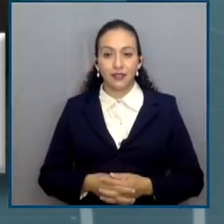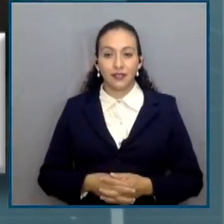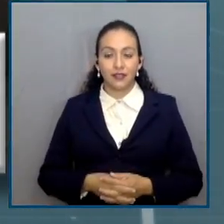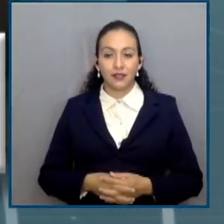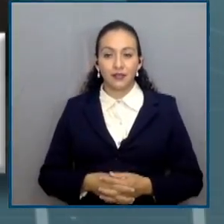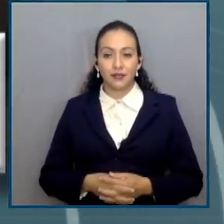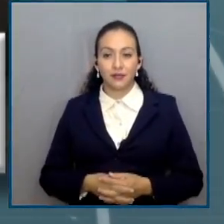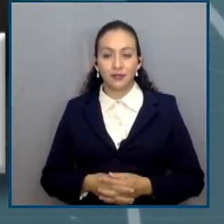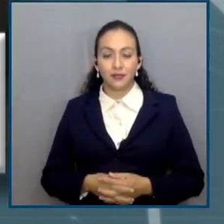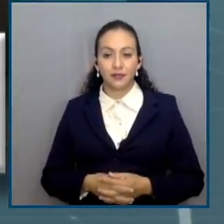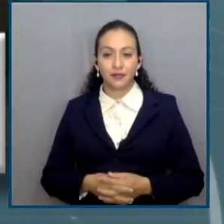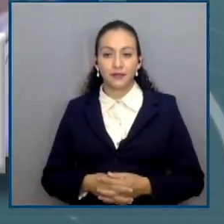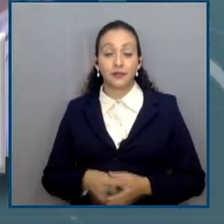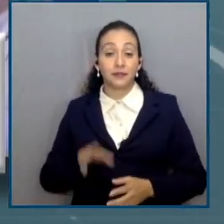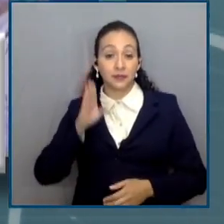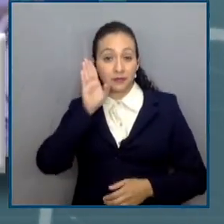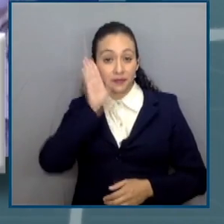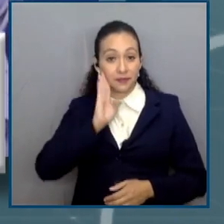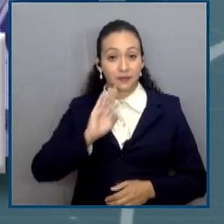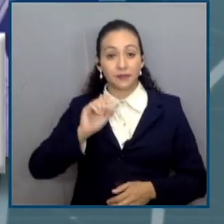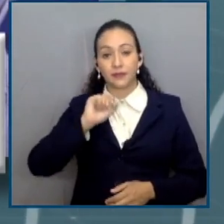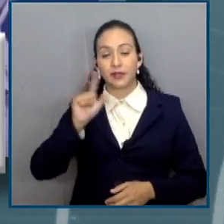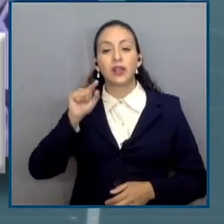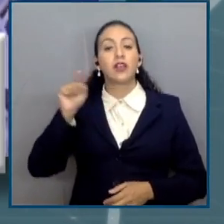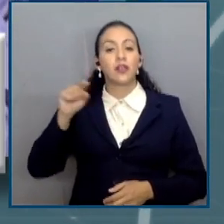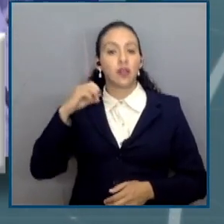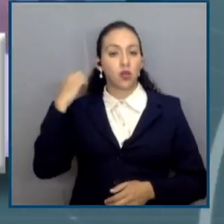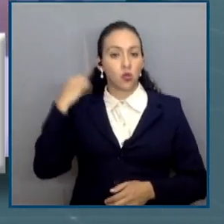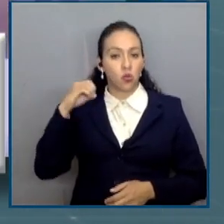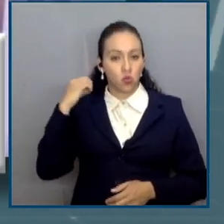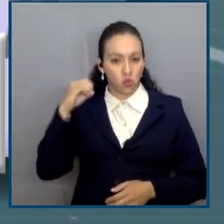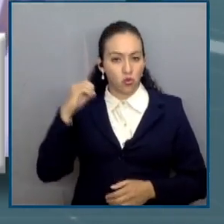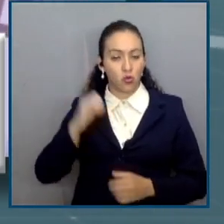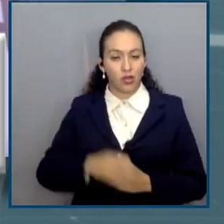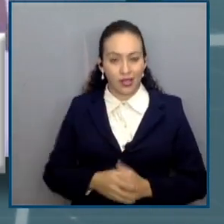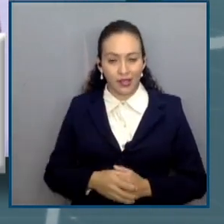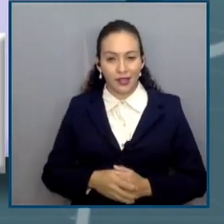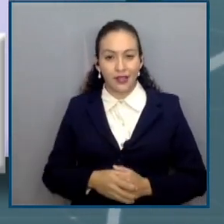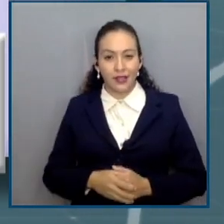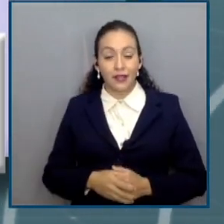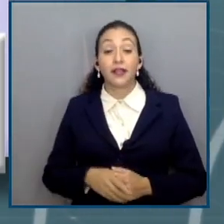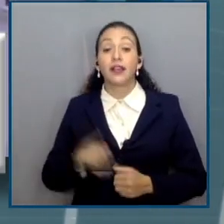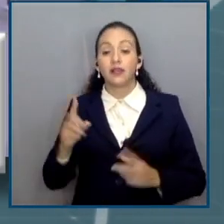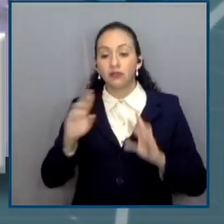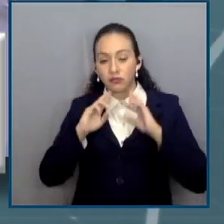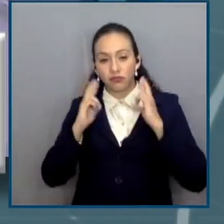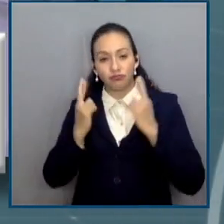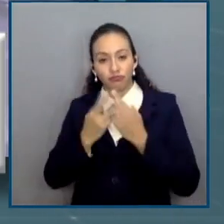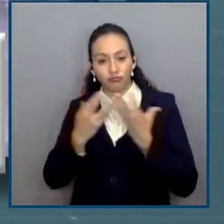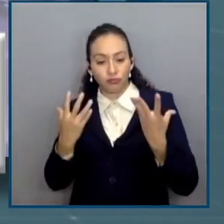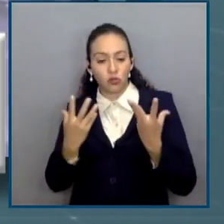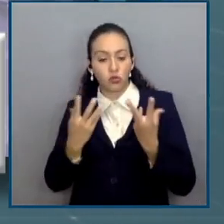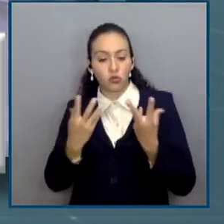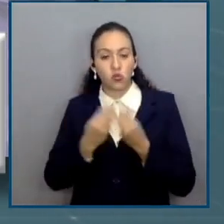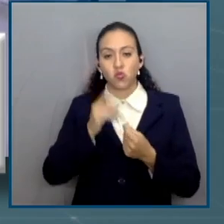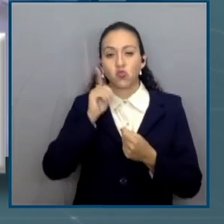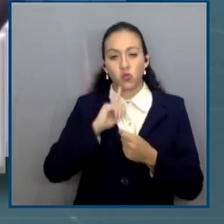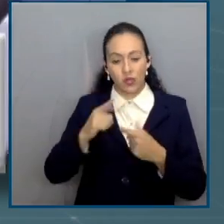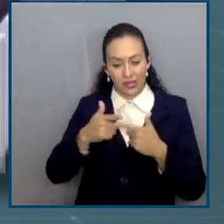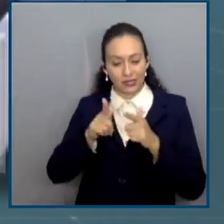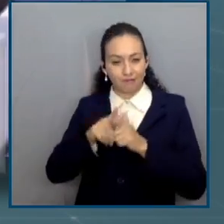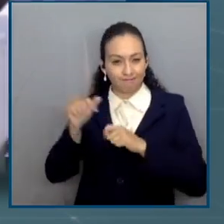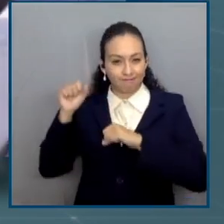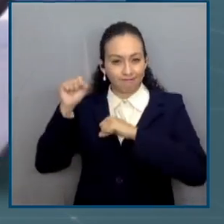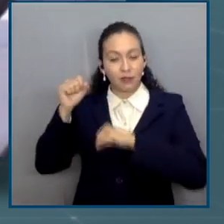presidenta del Poder Judicial de Oaxaca, Berenice Ramírez Jiménez, se reunió con colectivos feministas a fin de llevar a cabo acciones